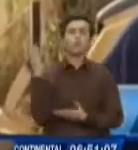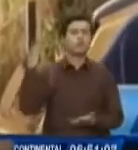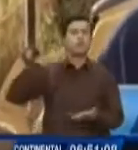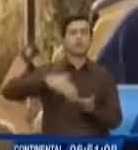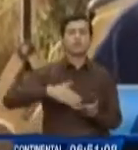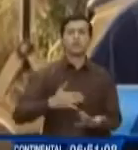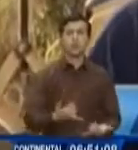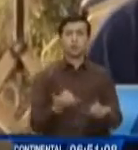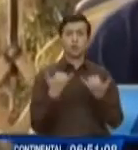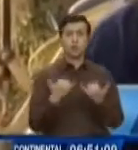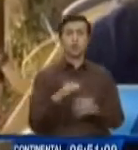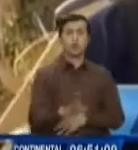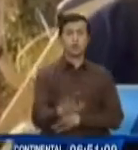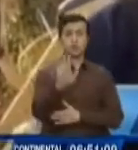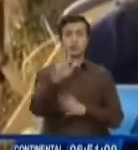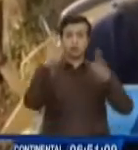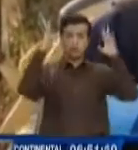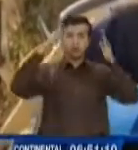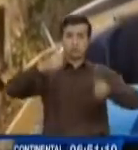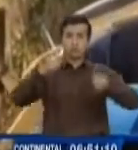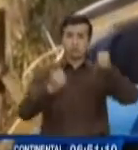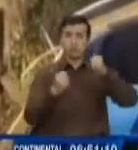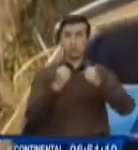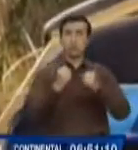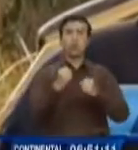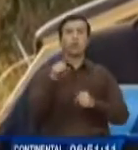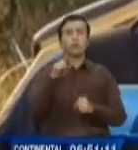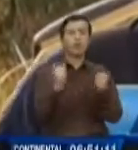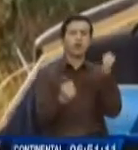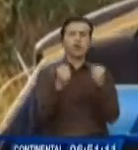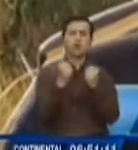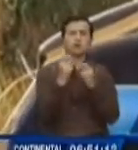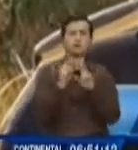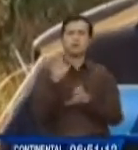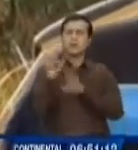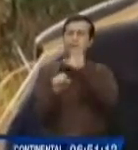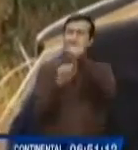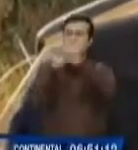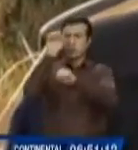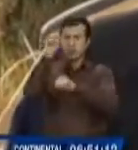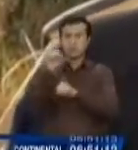acá? Ahorita tengo 5 unidades, una escalera, un carro escalera y 2, una de San Borondón y una de Guayaquil.